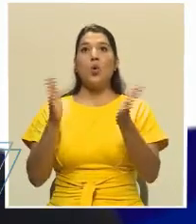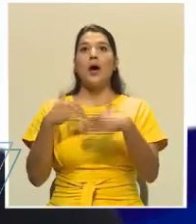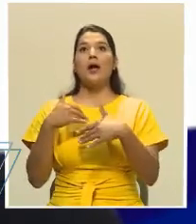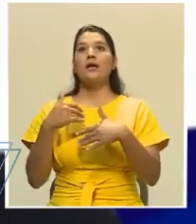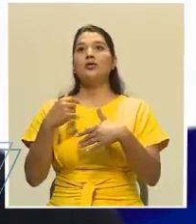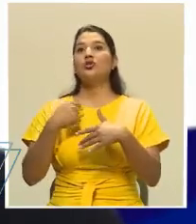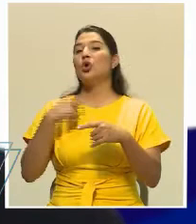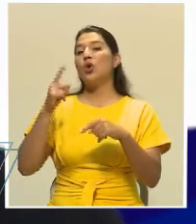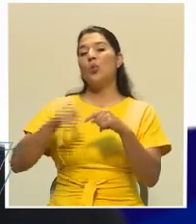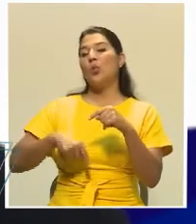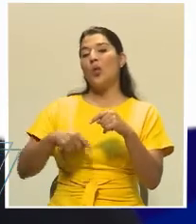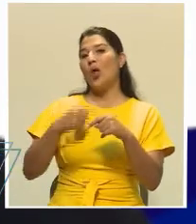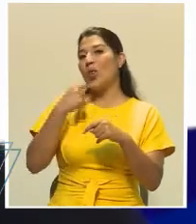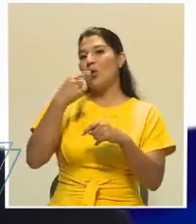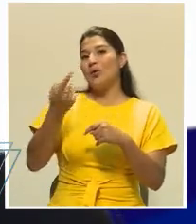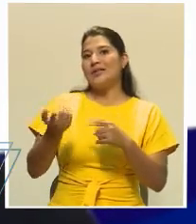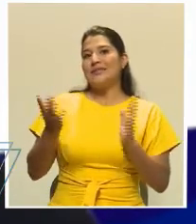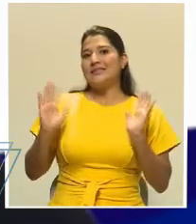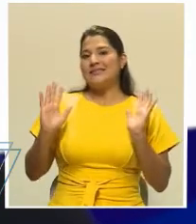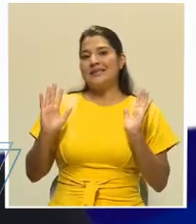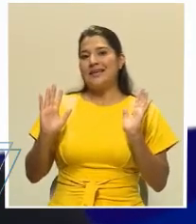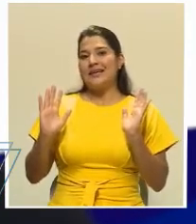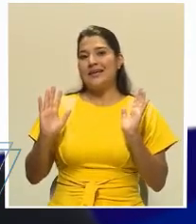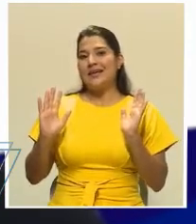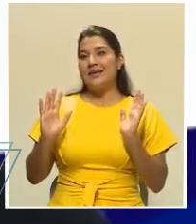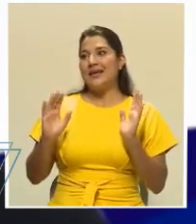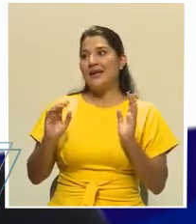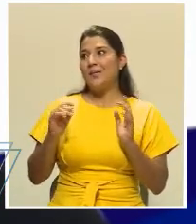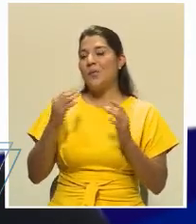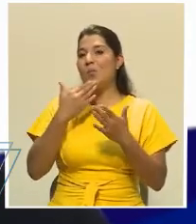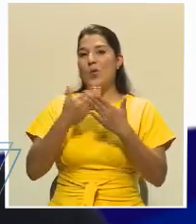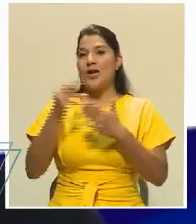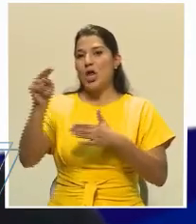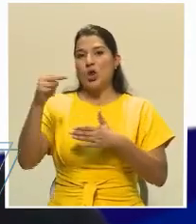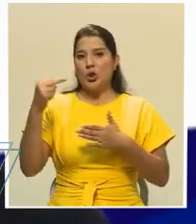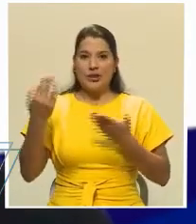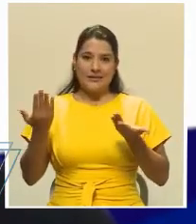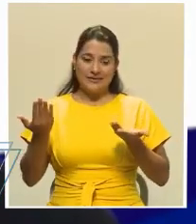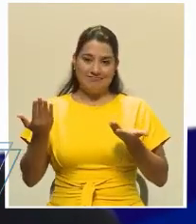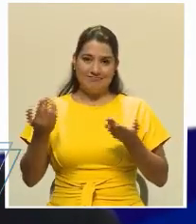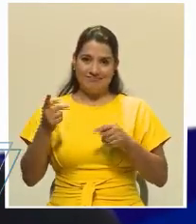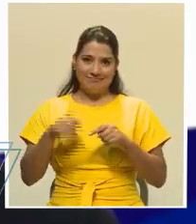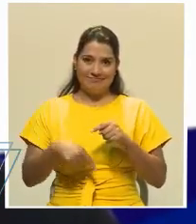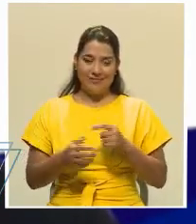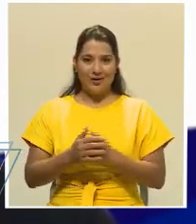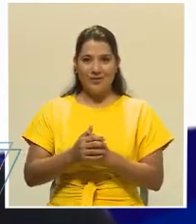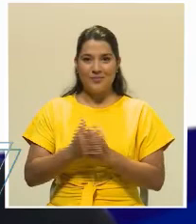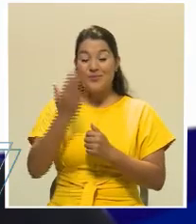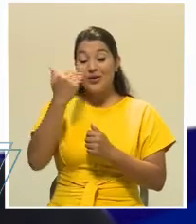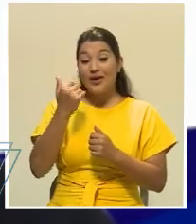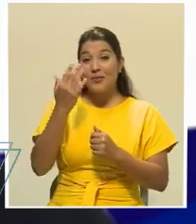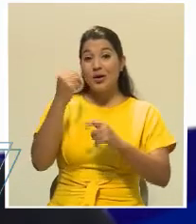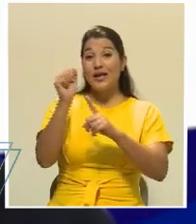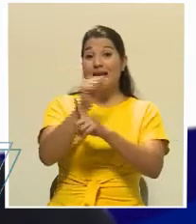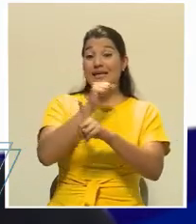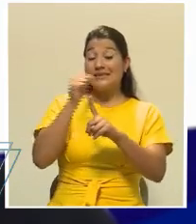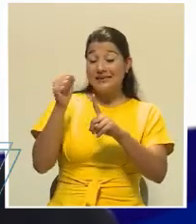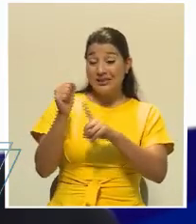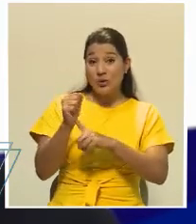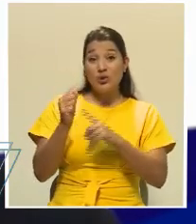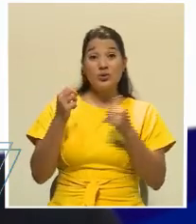No puedo decir, no puedo ser portadora de buenas noticias, porque en realidad la situación